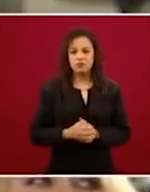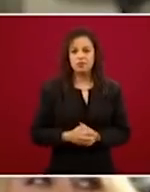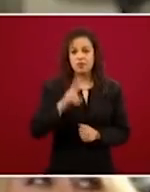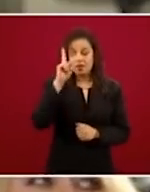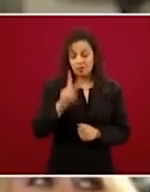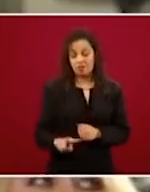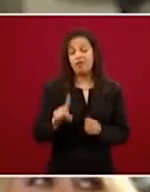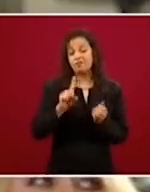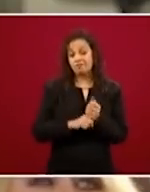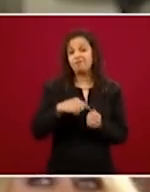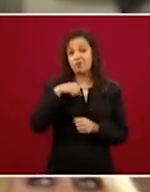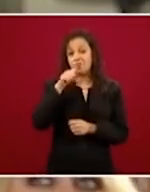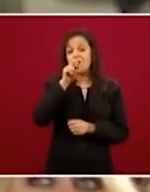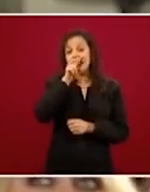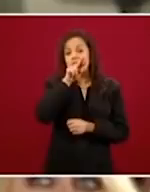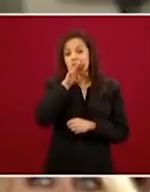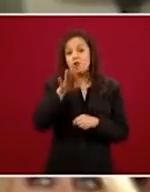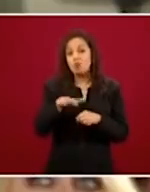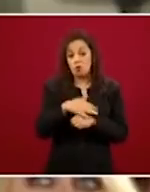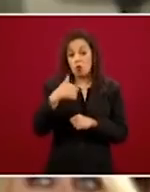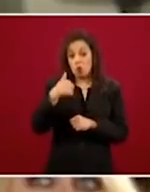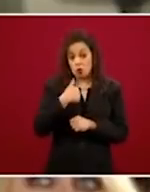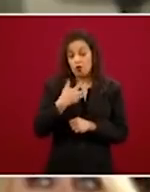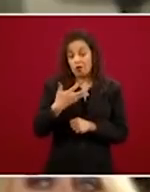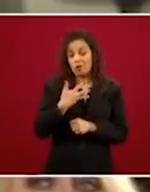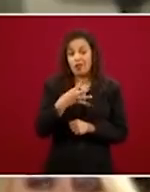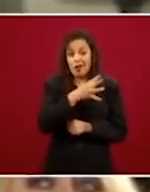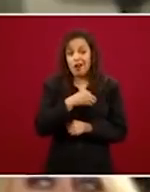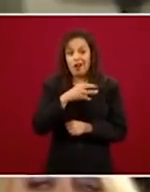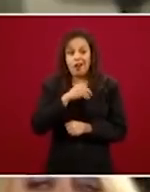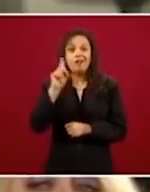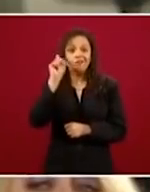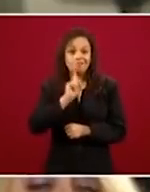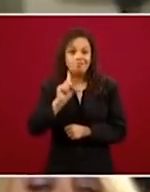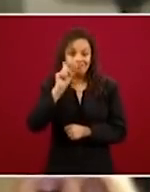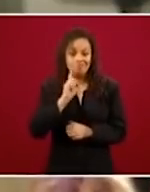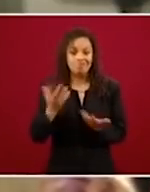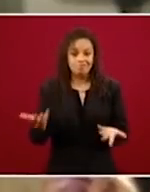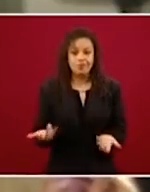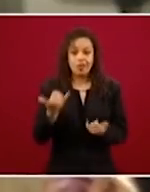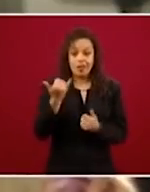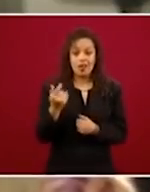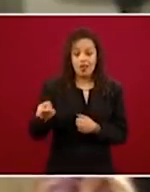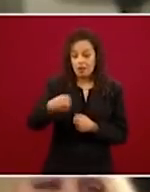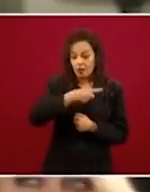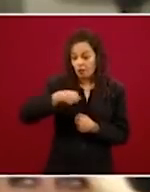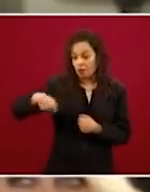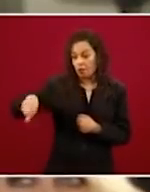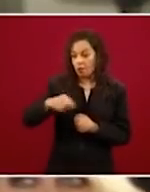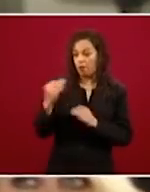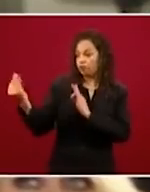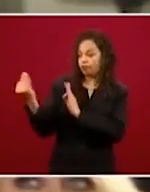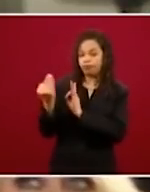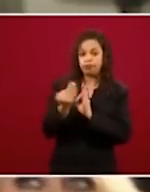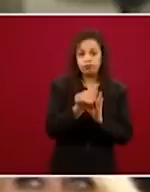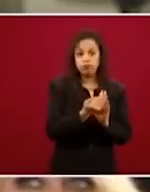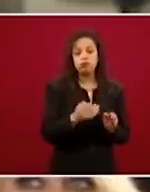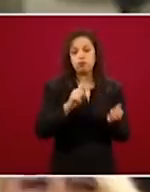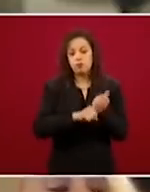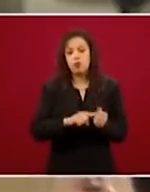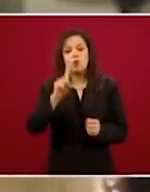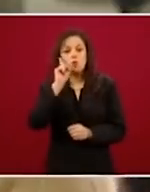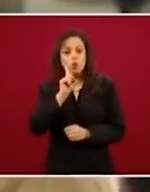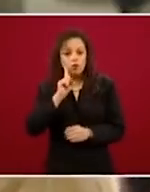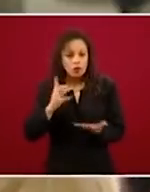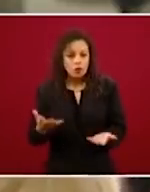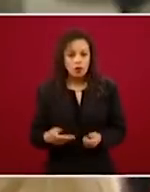puesto que soy padre de familia yo tengo niñas este pero además vivo rodeado de mujeres este incluyendo a mi pareja mis